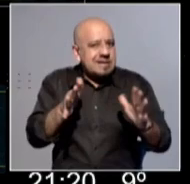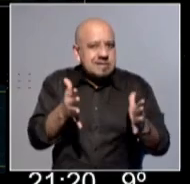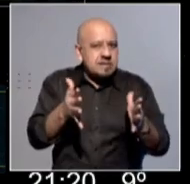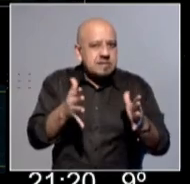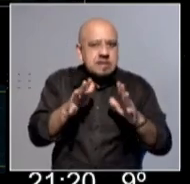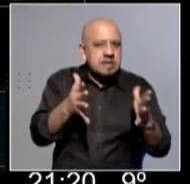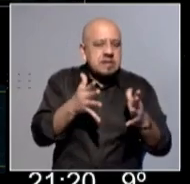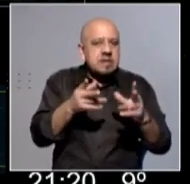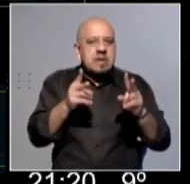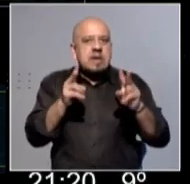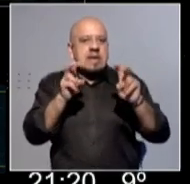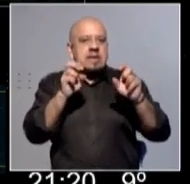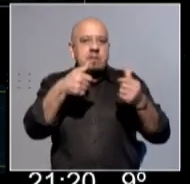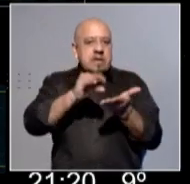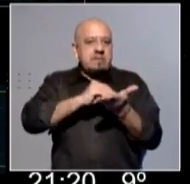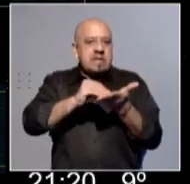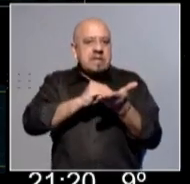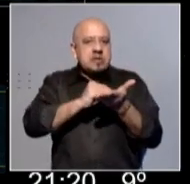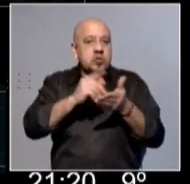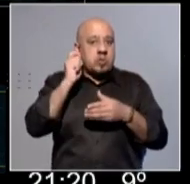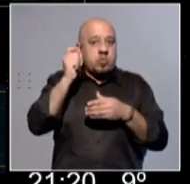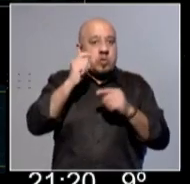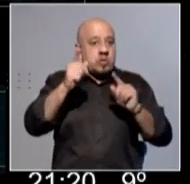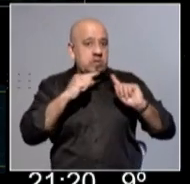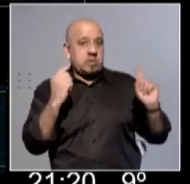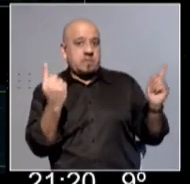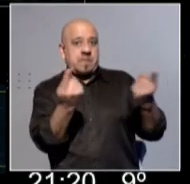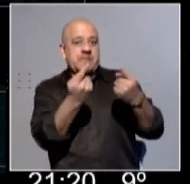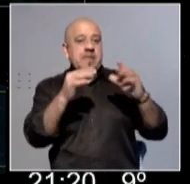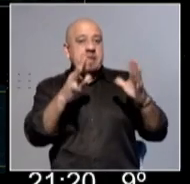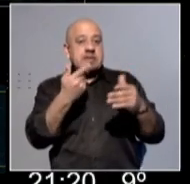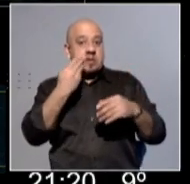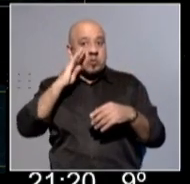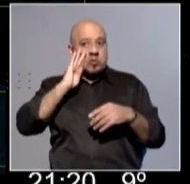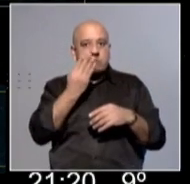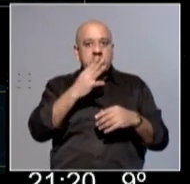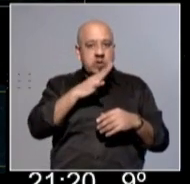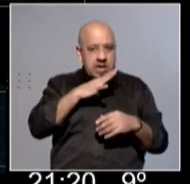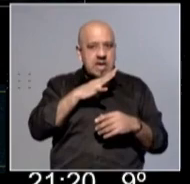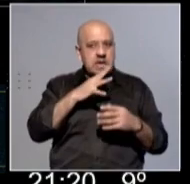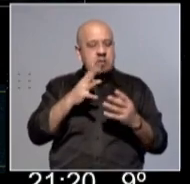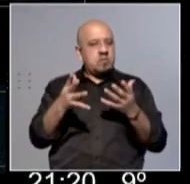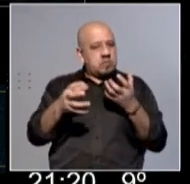de la administración de lo colectivo y de lo público, el reconocimiento de un conflicto, y que